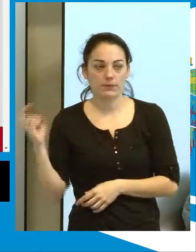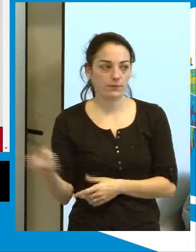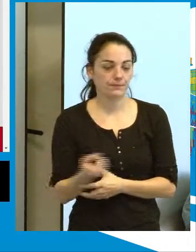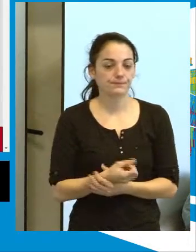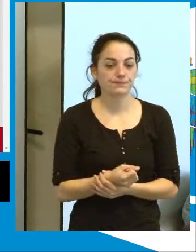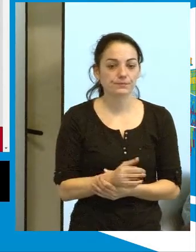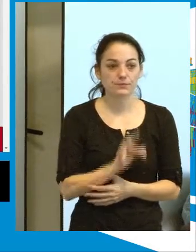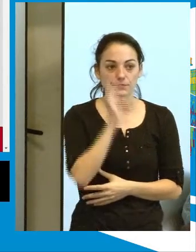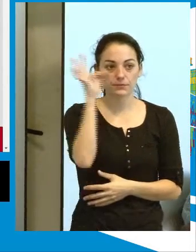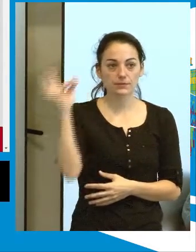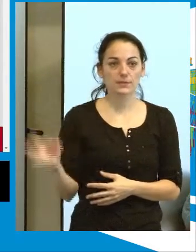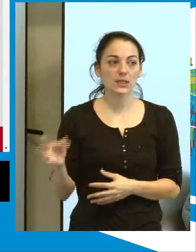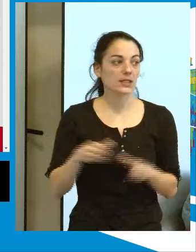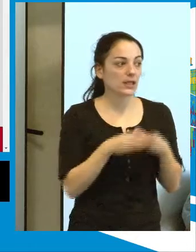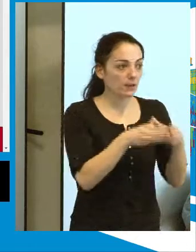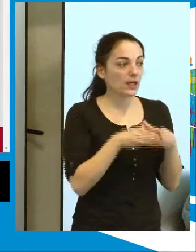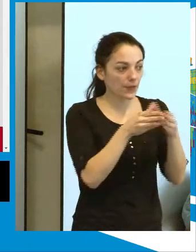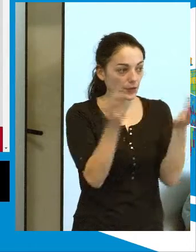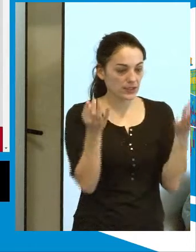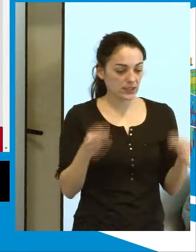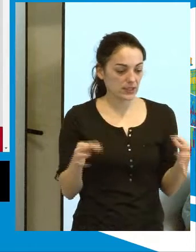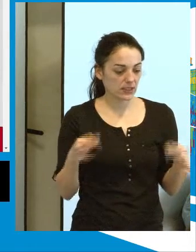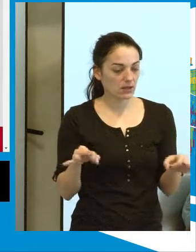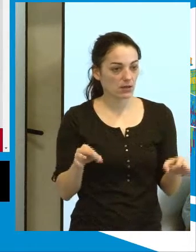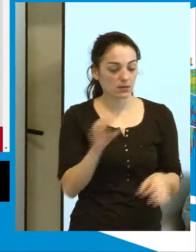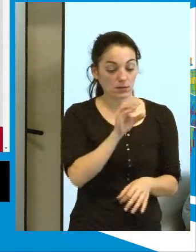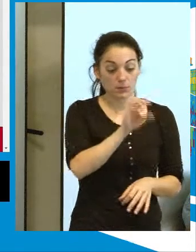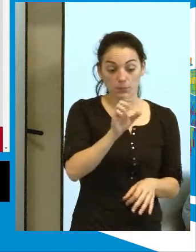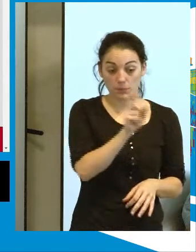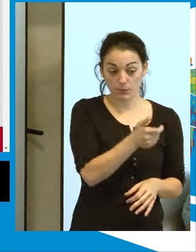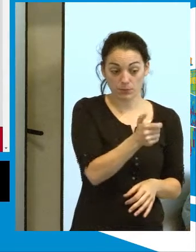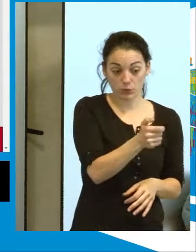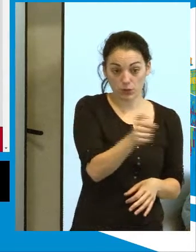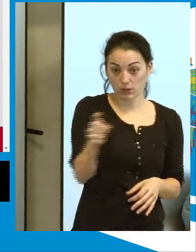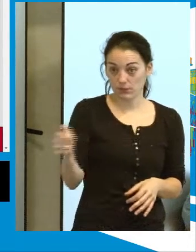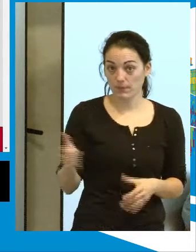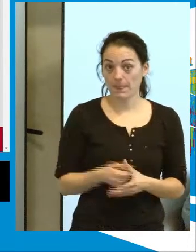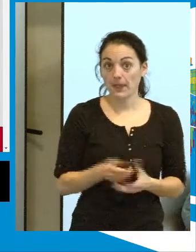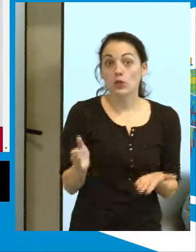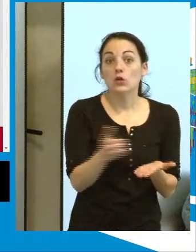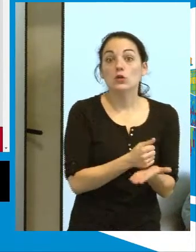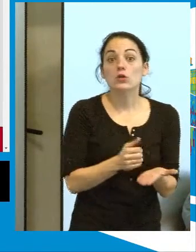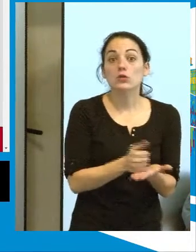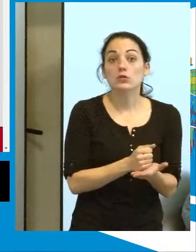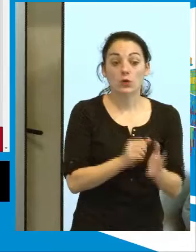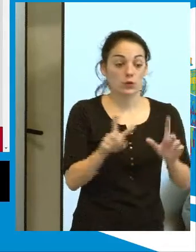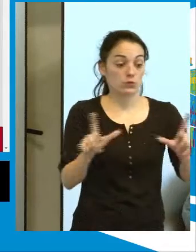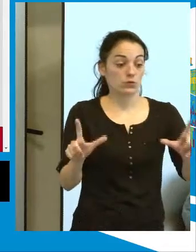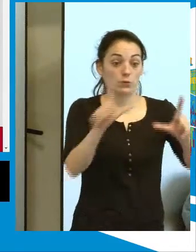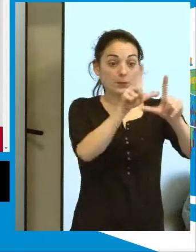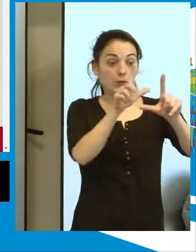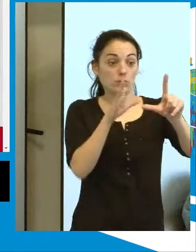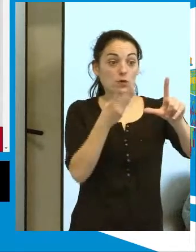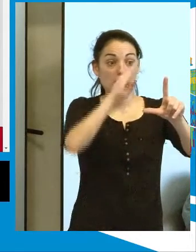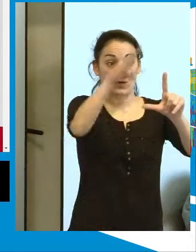pasar al siguiente, que sería una navegación sencilla con botones. Todo esto que estáis viendo ahora está superpuesto a través de Internet, ¿eh? En la